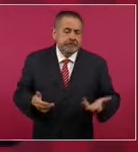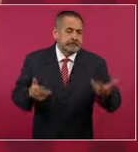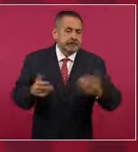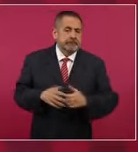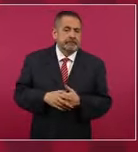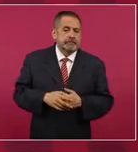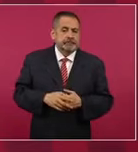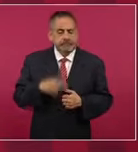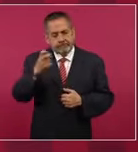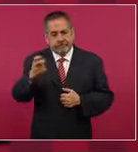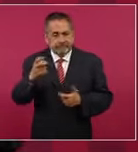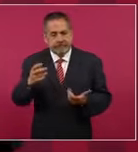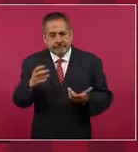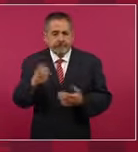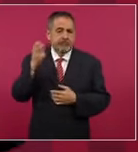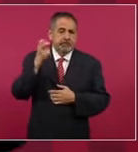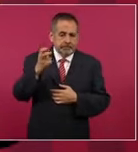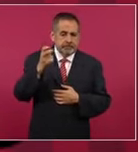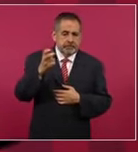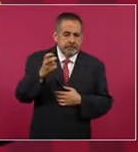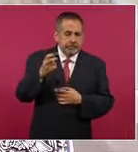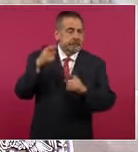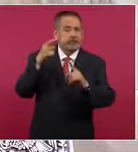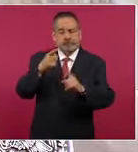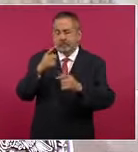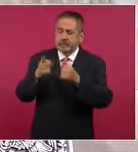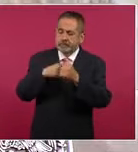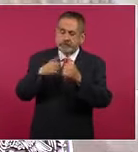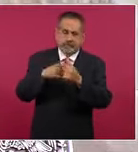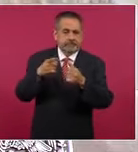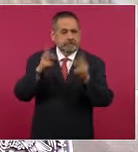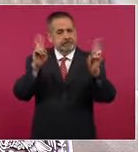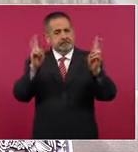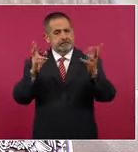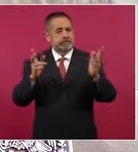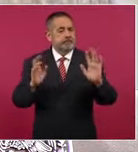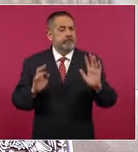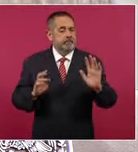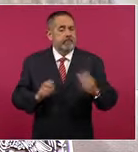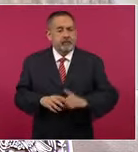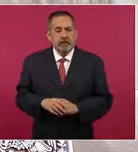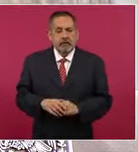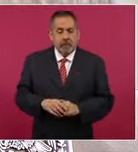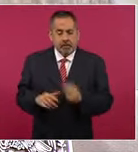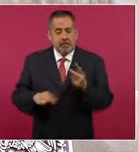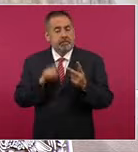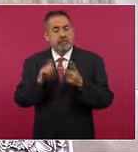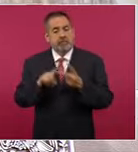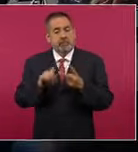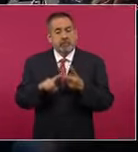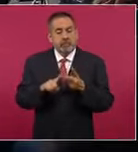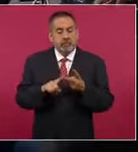Entonces, ese es el primer tema. El segundo